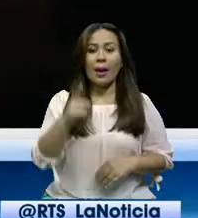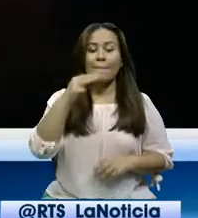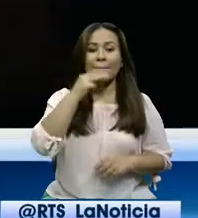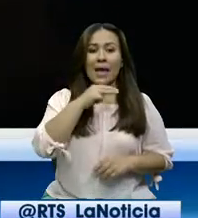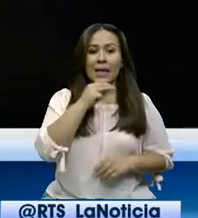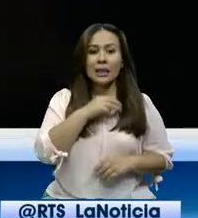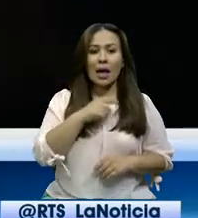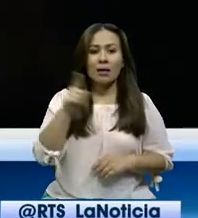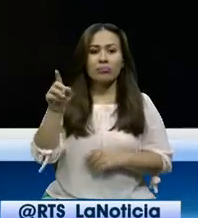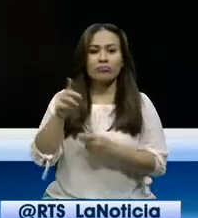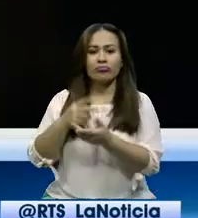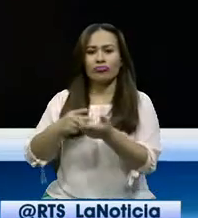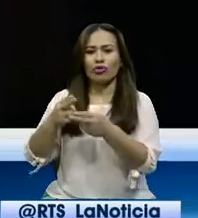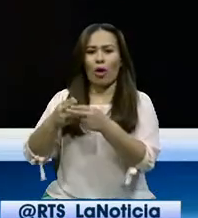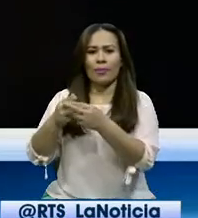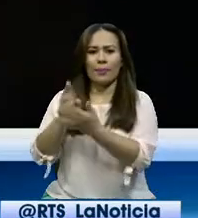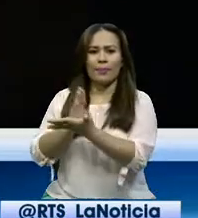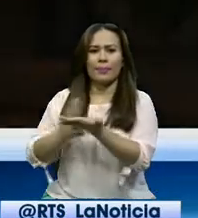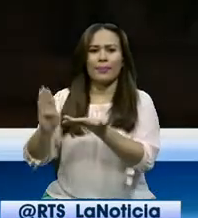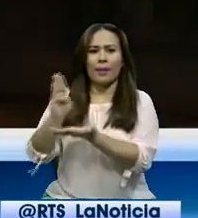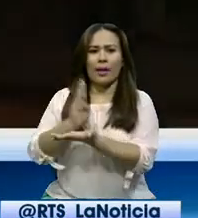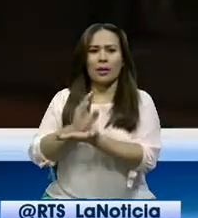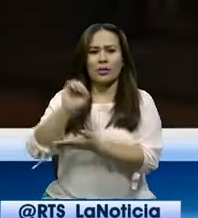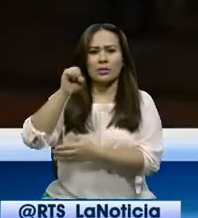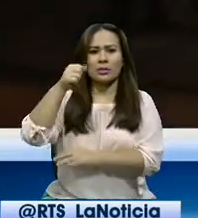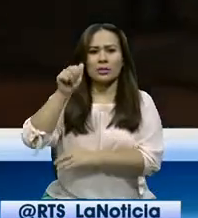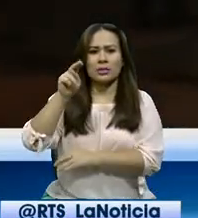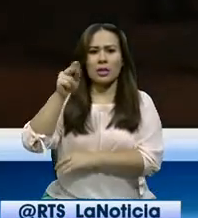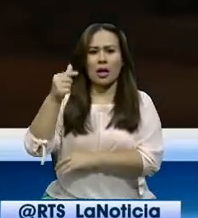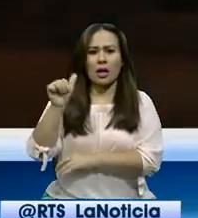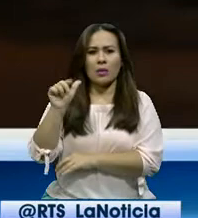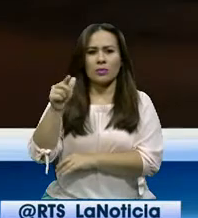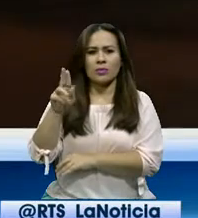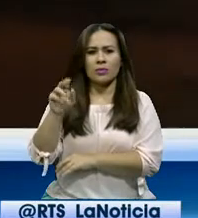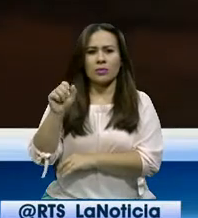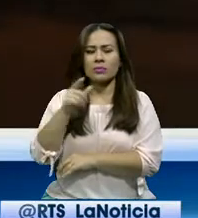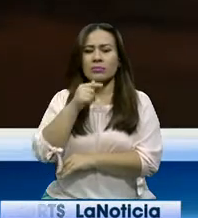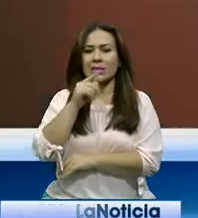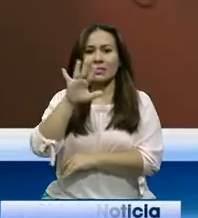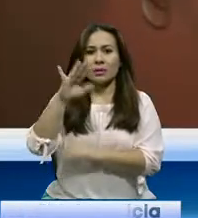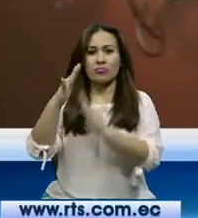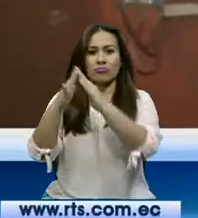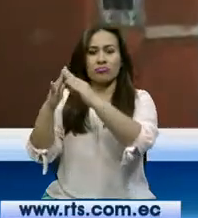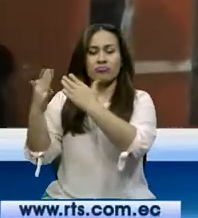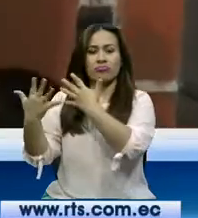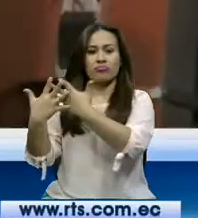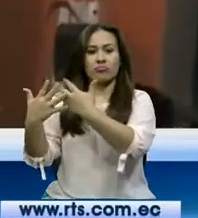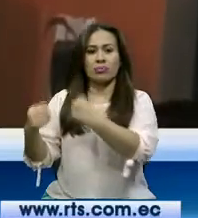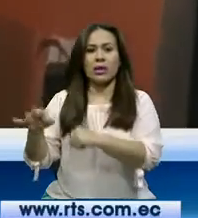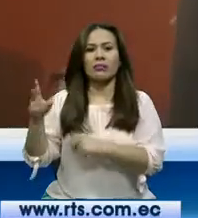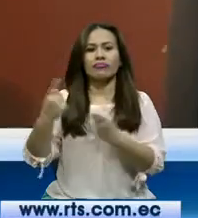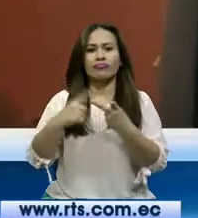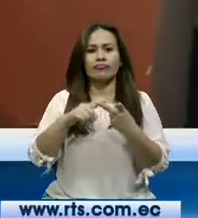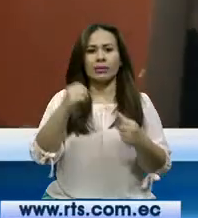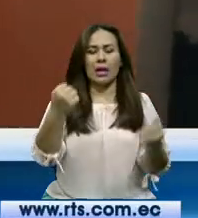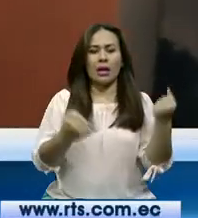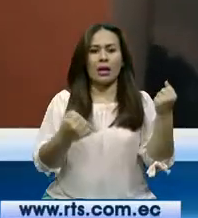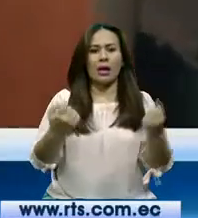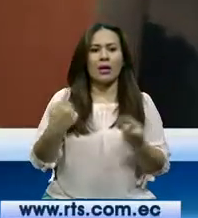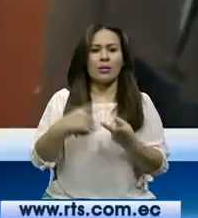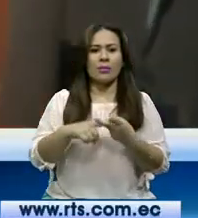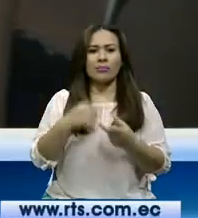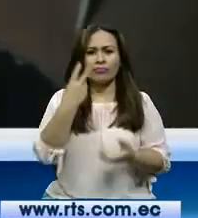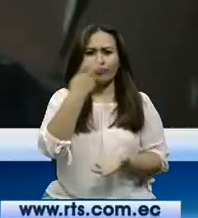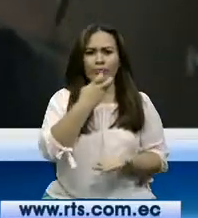En el barrio San Agustín de la parroquia Tarqui, 5 viviendas fueron allanadas, donde se detuvo a personas y se decomisó vehículos junto con